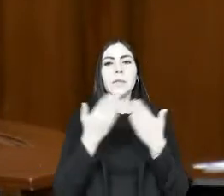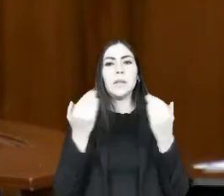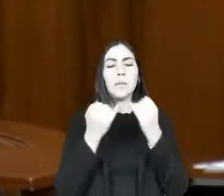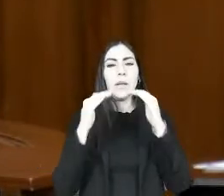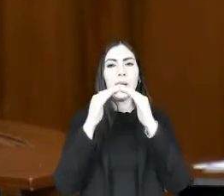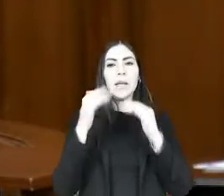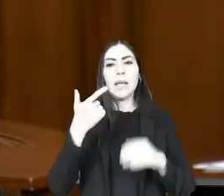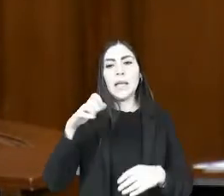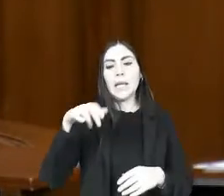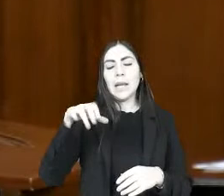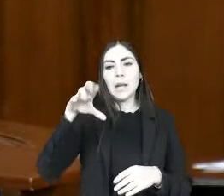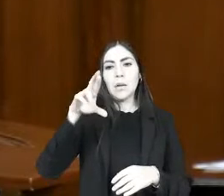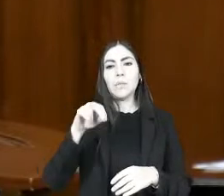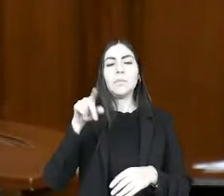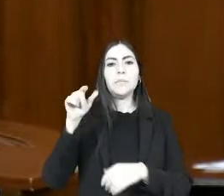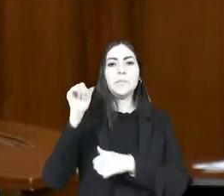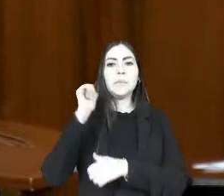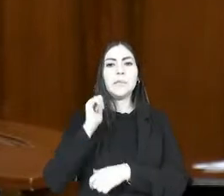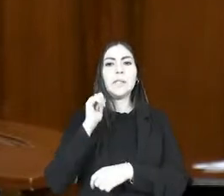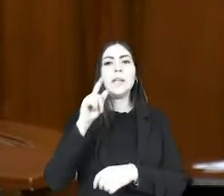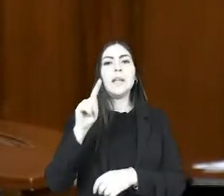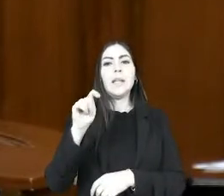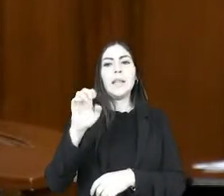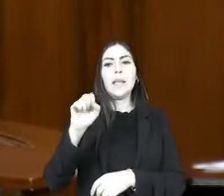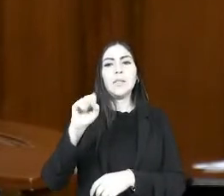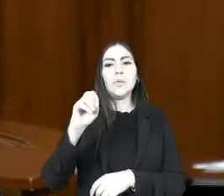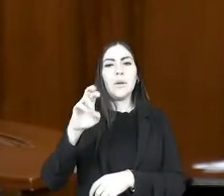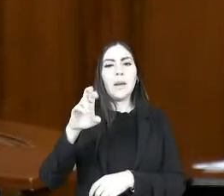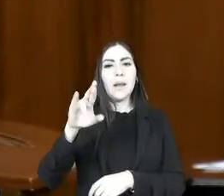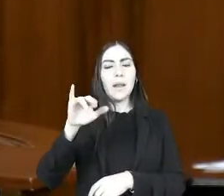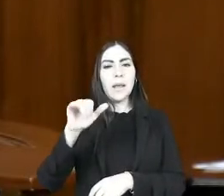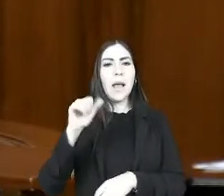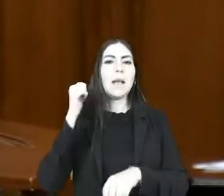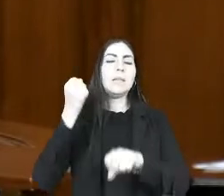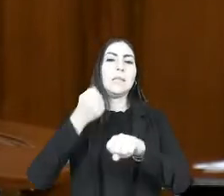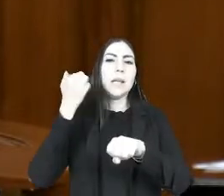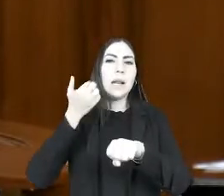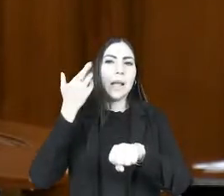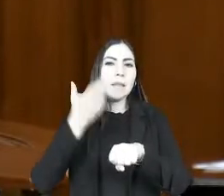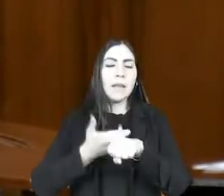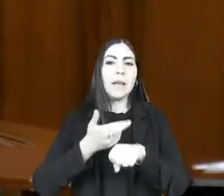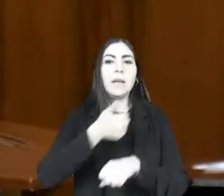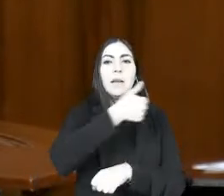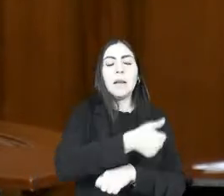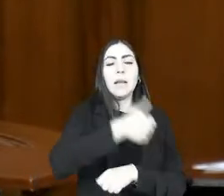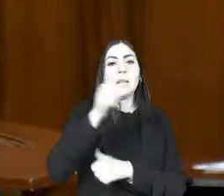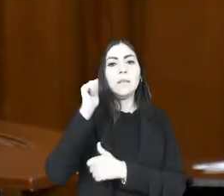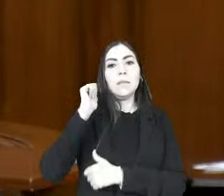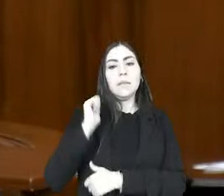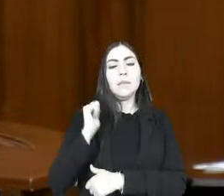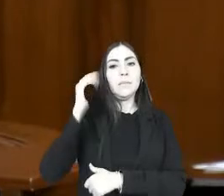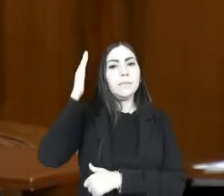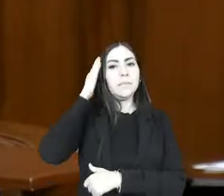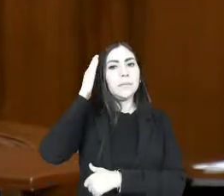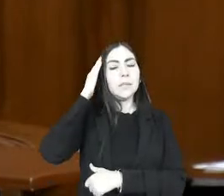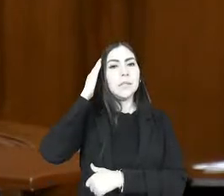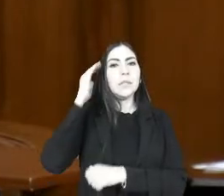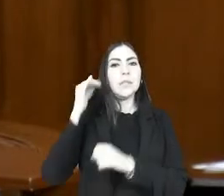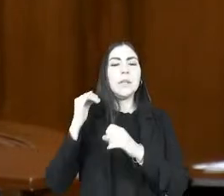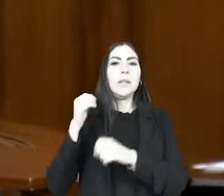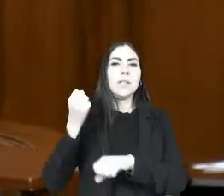secretarías, tesorerías, en el ambiente municipal y titulares de dependencias, presentada por la